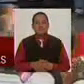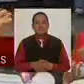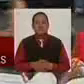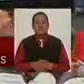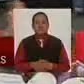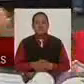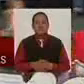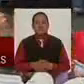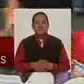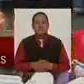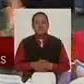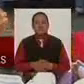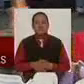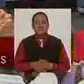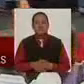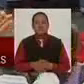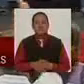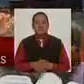Munedo.